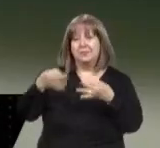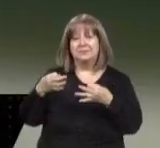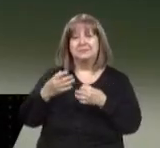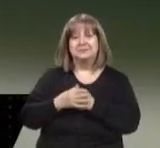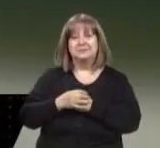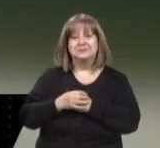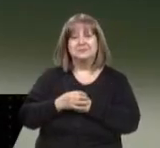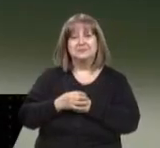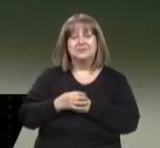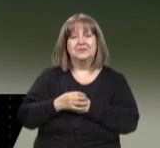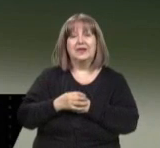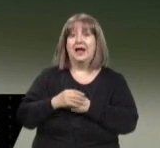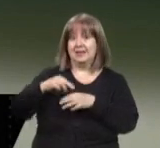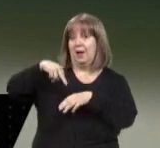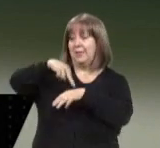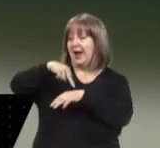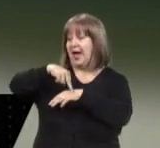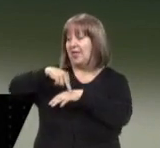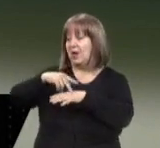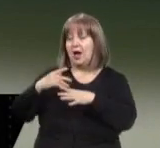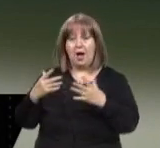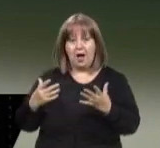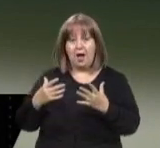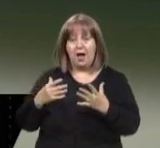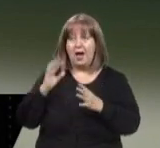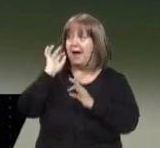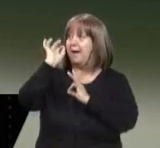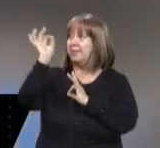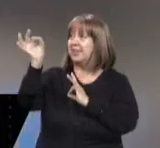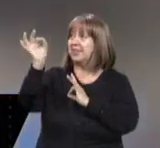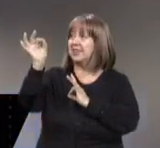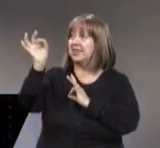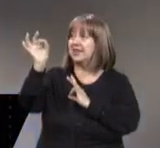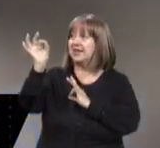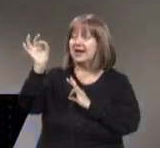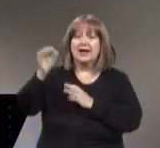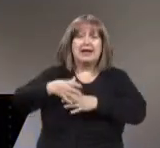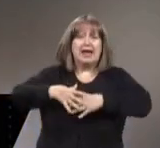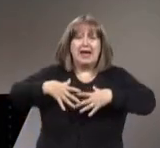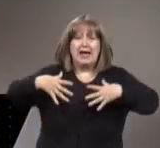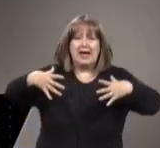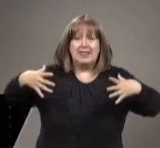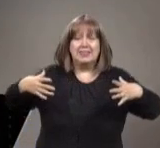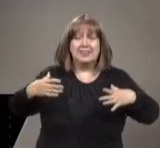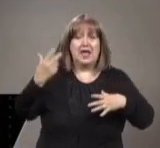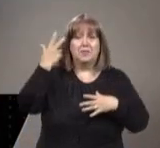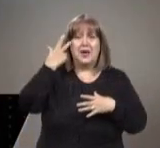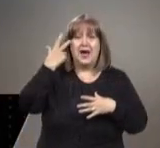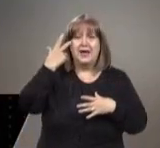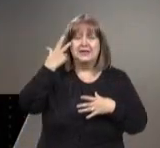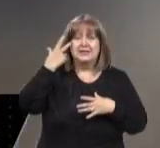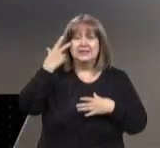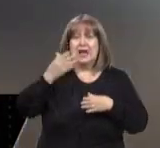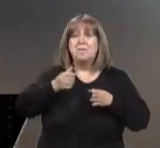espíritu mundialista ahí y tenerlo. Mira, ahí está. Ah, mira, ahí sí está. ¿Se ve? Claro, sí, claro. Sí, ya vi. Es enorme, el enorme Messi en medio de ese